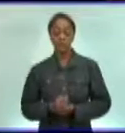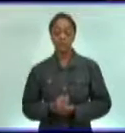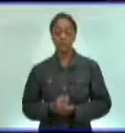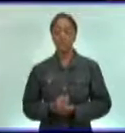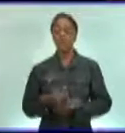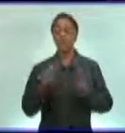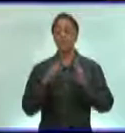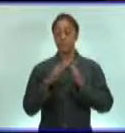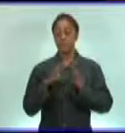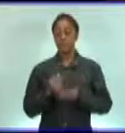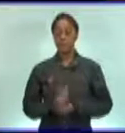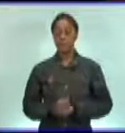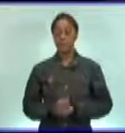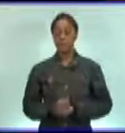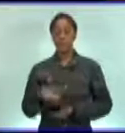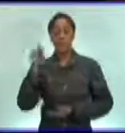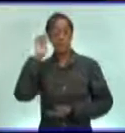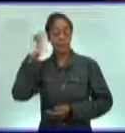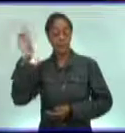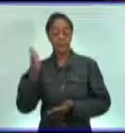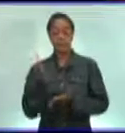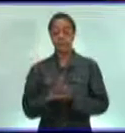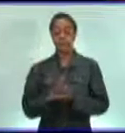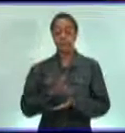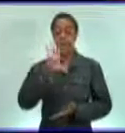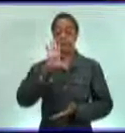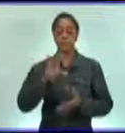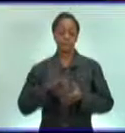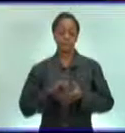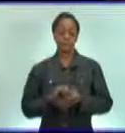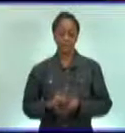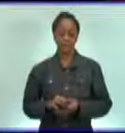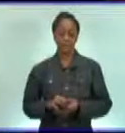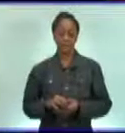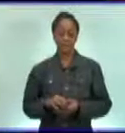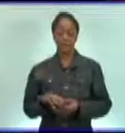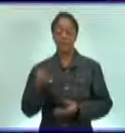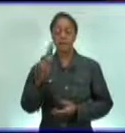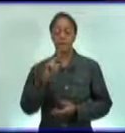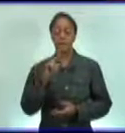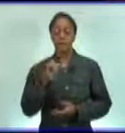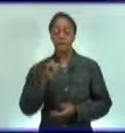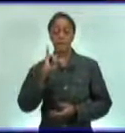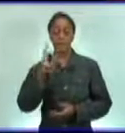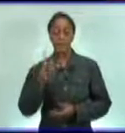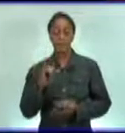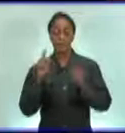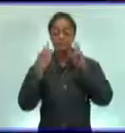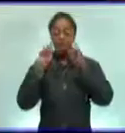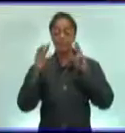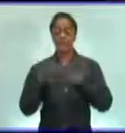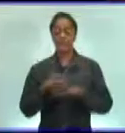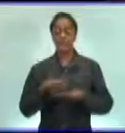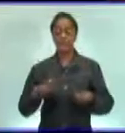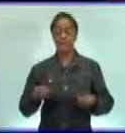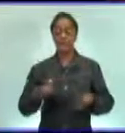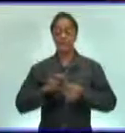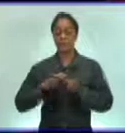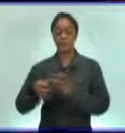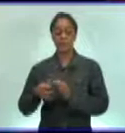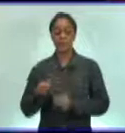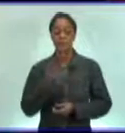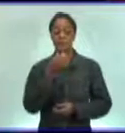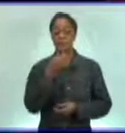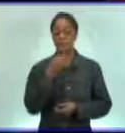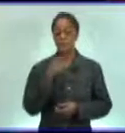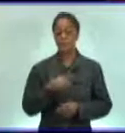hábitat. ¿Recuerdan cuando estudiaron en quinto grado? En la unidad 6, la vida en la tierra, la cadena de alimentación